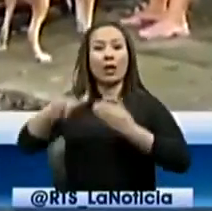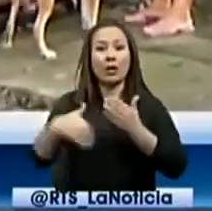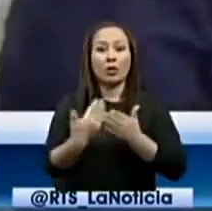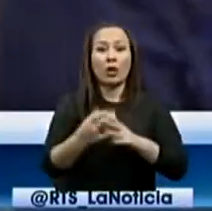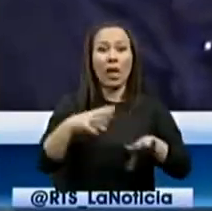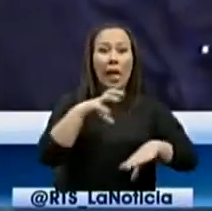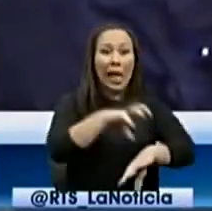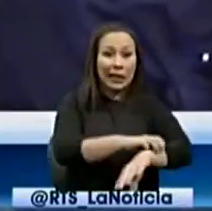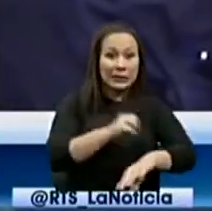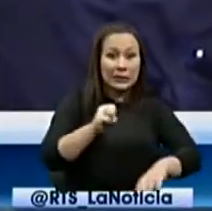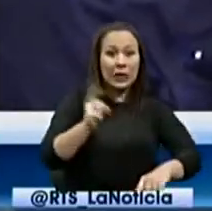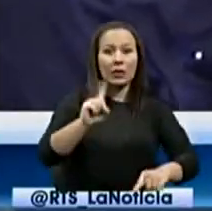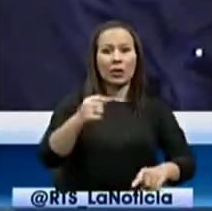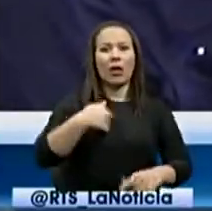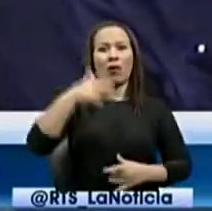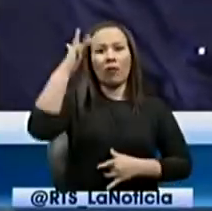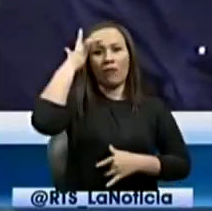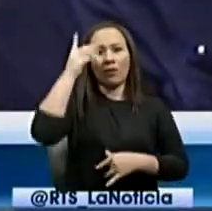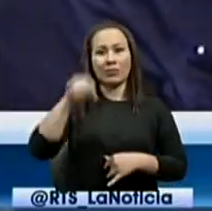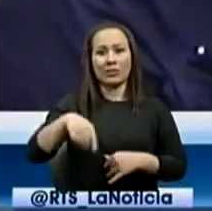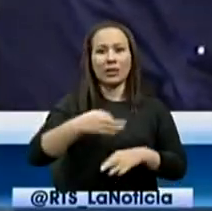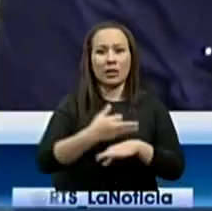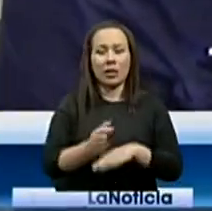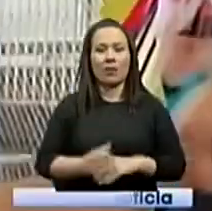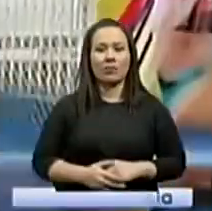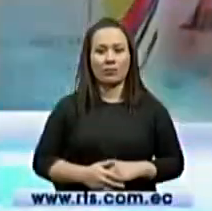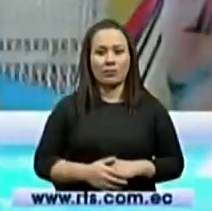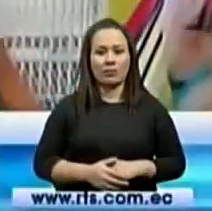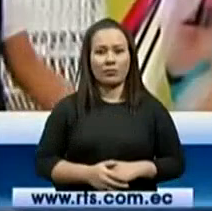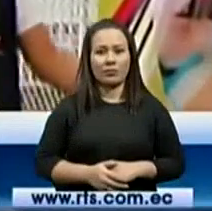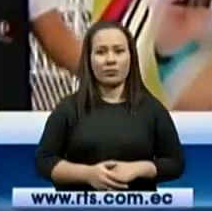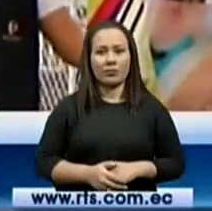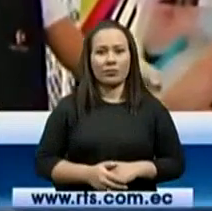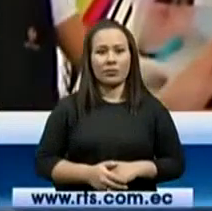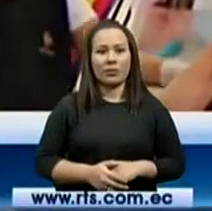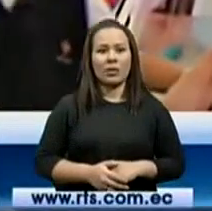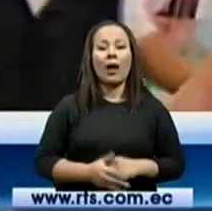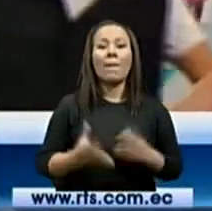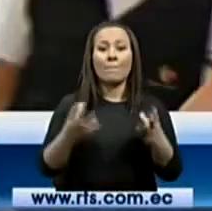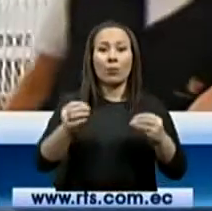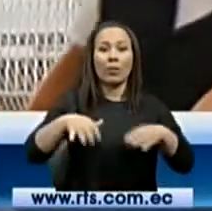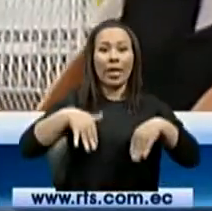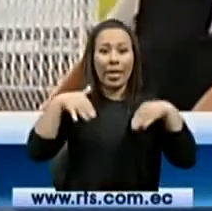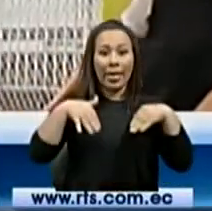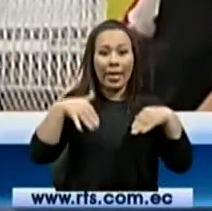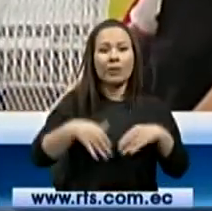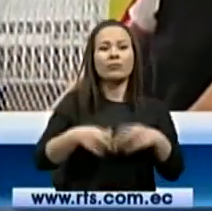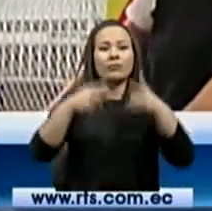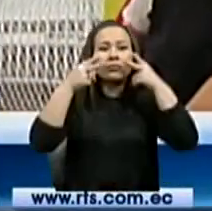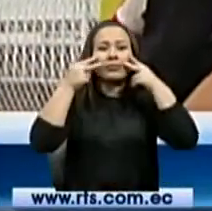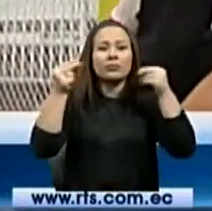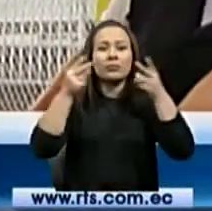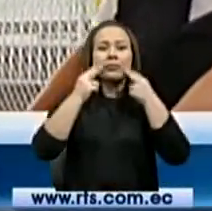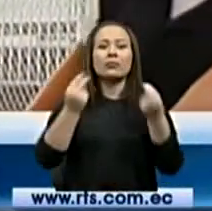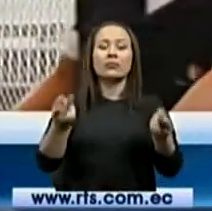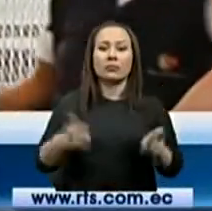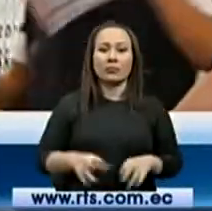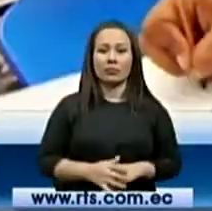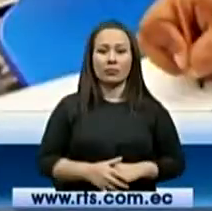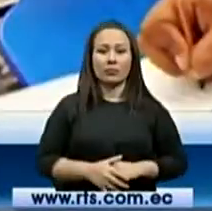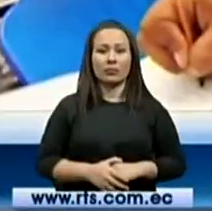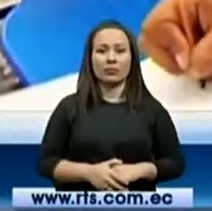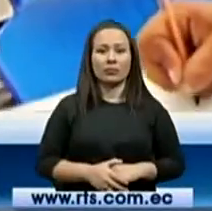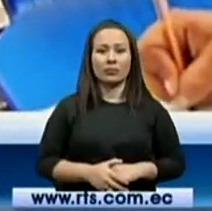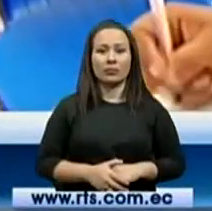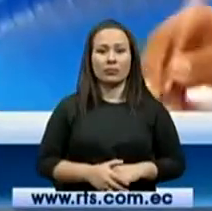completar su meta de vacunación en este año. 35.000 perros y gatos que tenemos que vacunar en total, para lo cual tenemos todas las dosis.